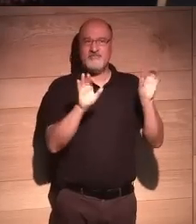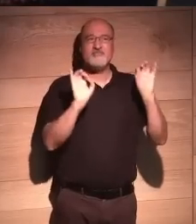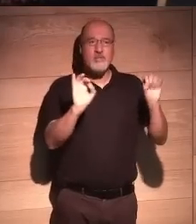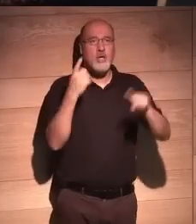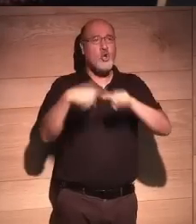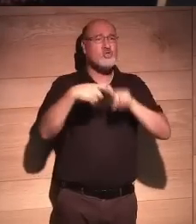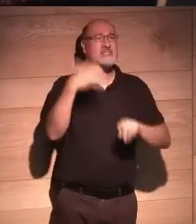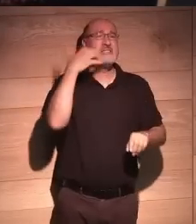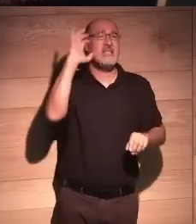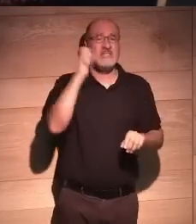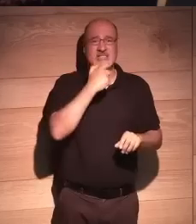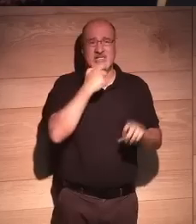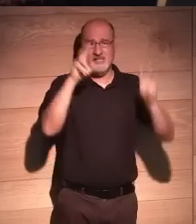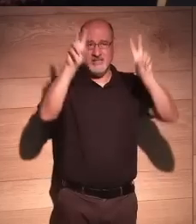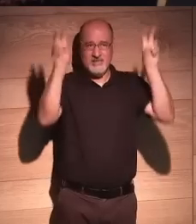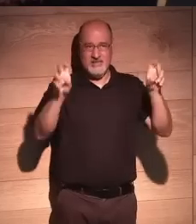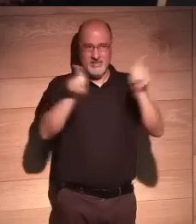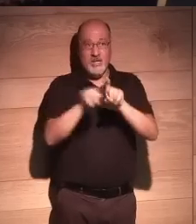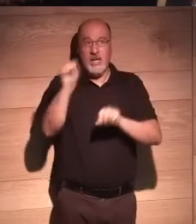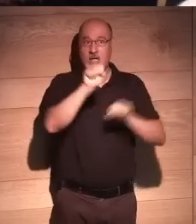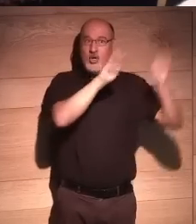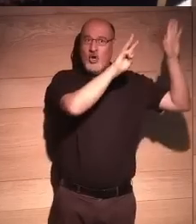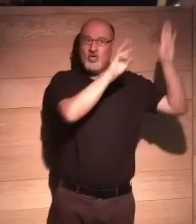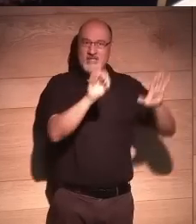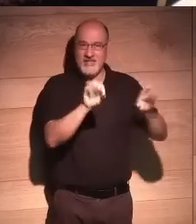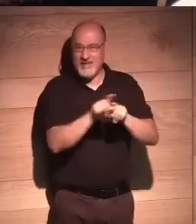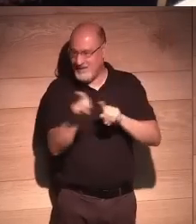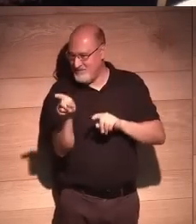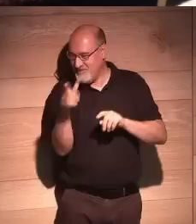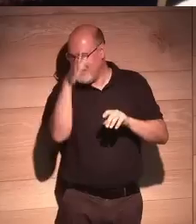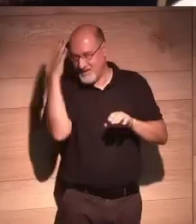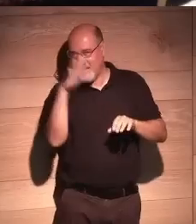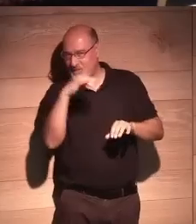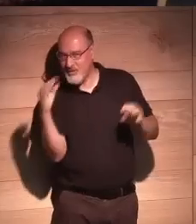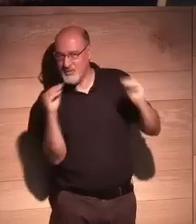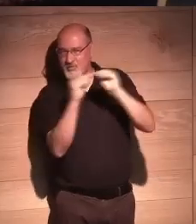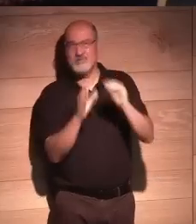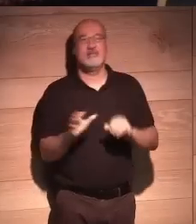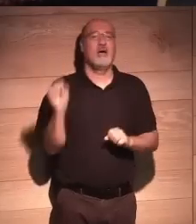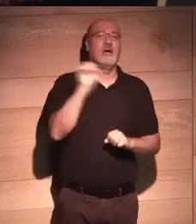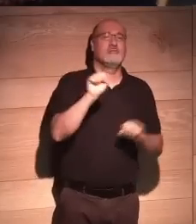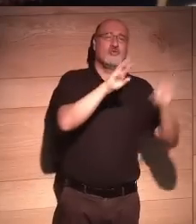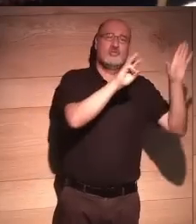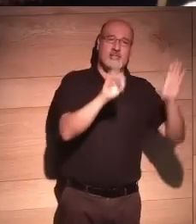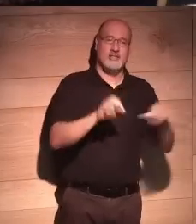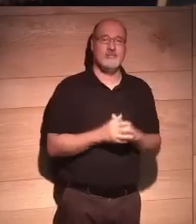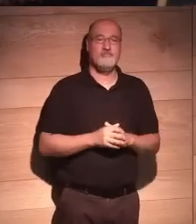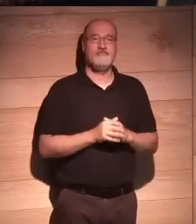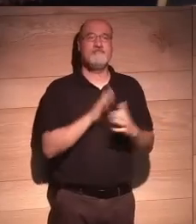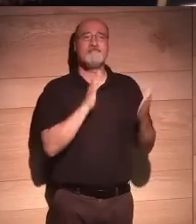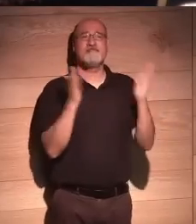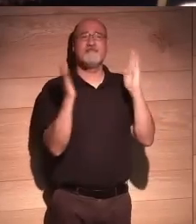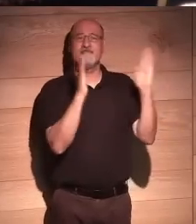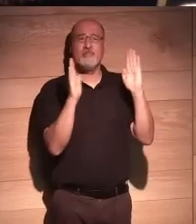están inspiradas en los Verano años Azul. 80. En los años 80. es En los cierto. años 80. Entonces, ¿hasta qué